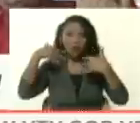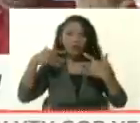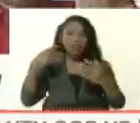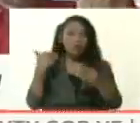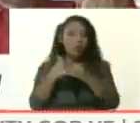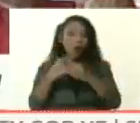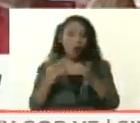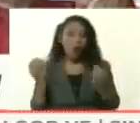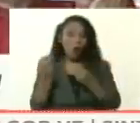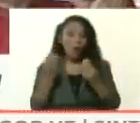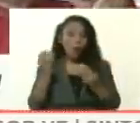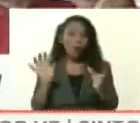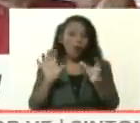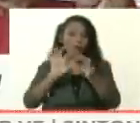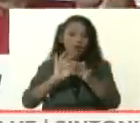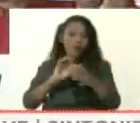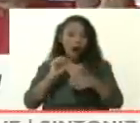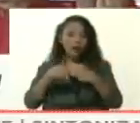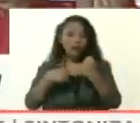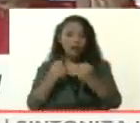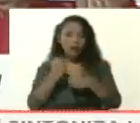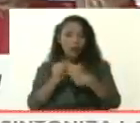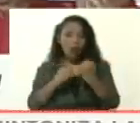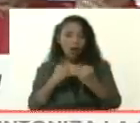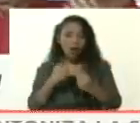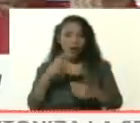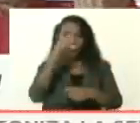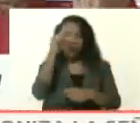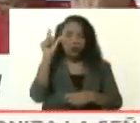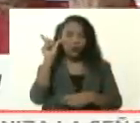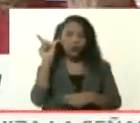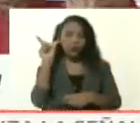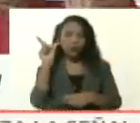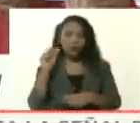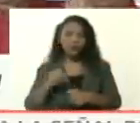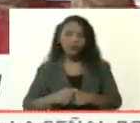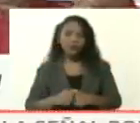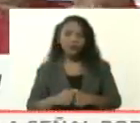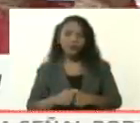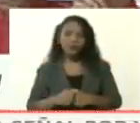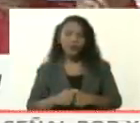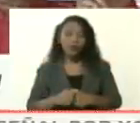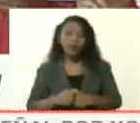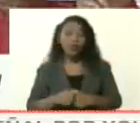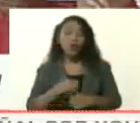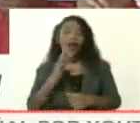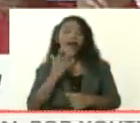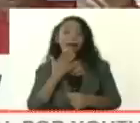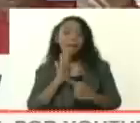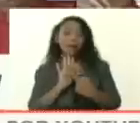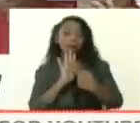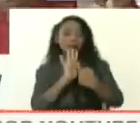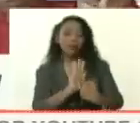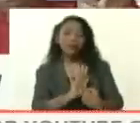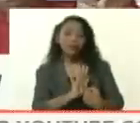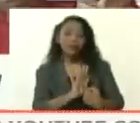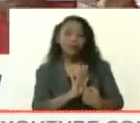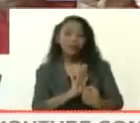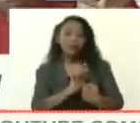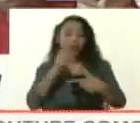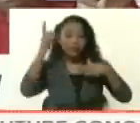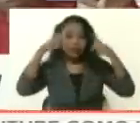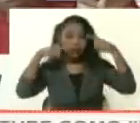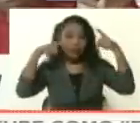no casi, de manera orgánica en el Partido Socialista Unido de Venezuela. Y te voy a poner un ejemplo. Cuando nosotros llegamos, el comandante